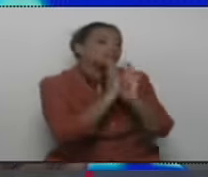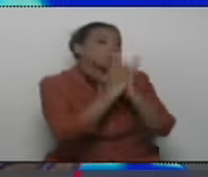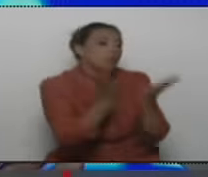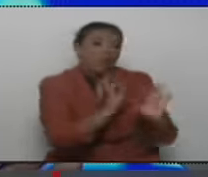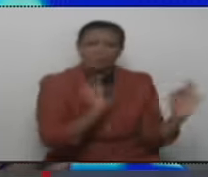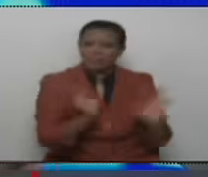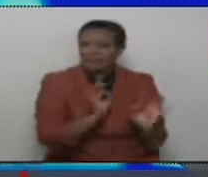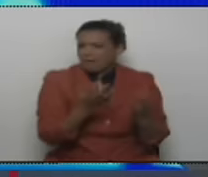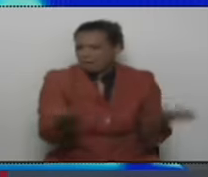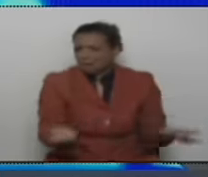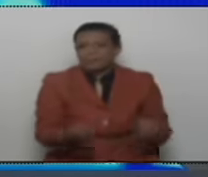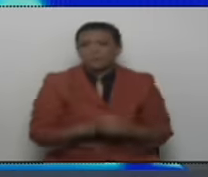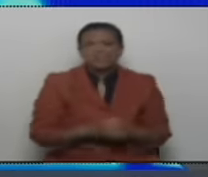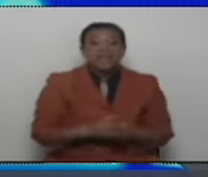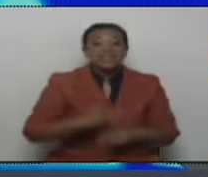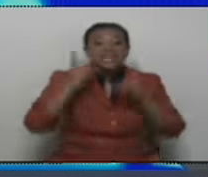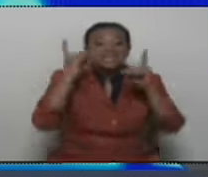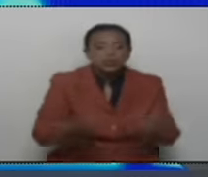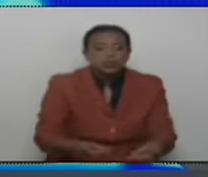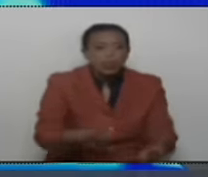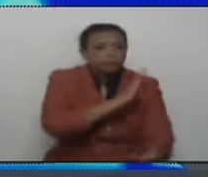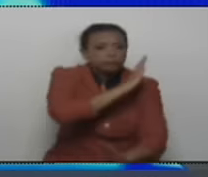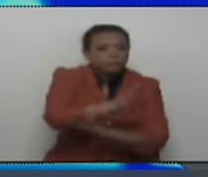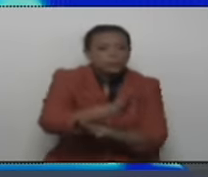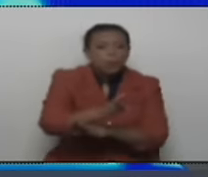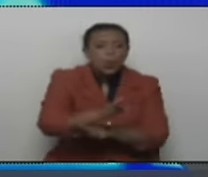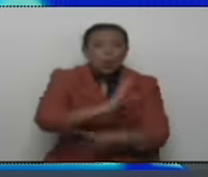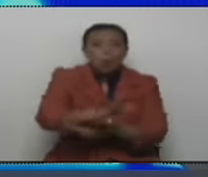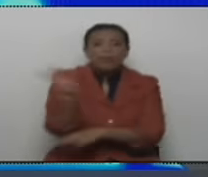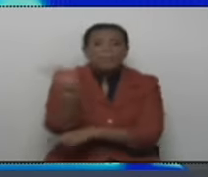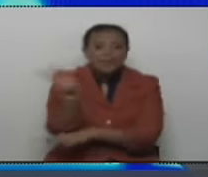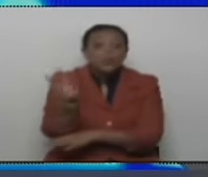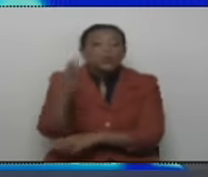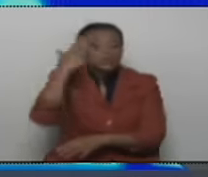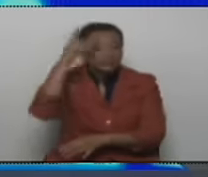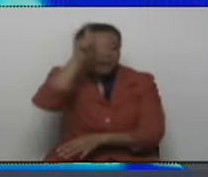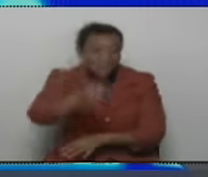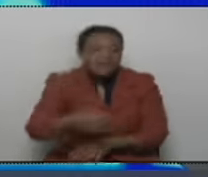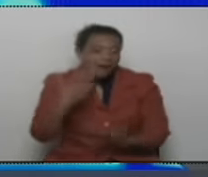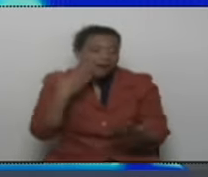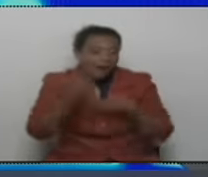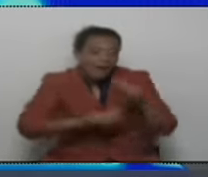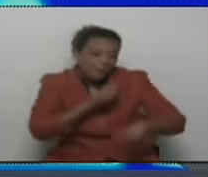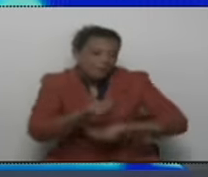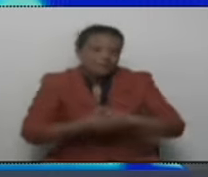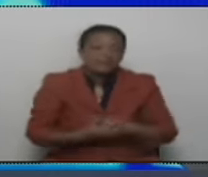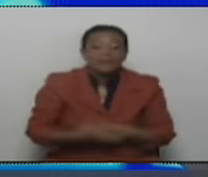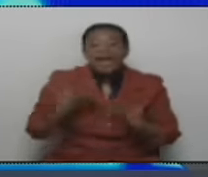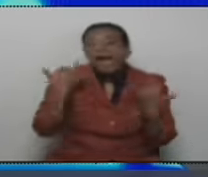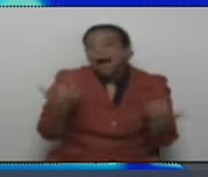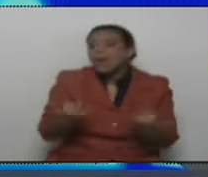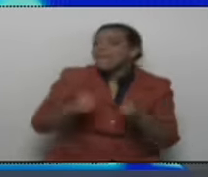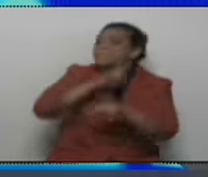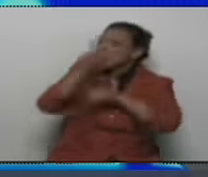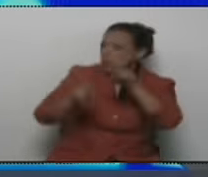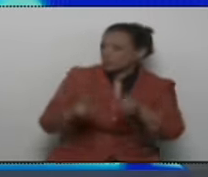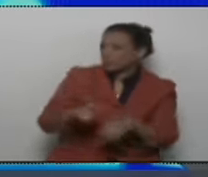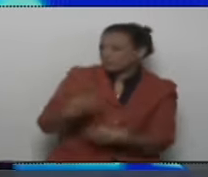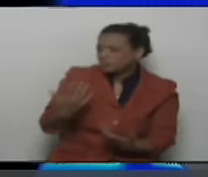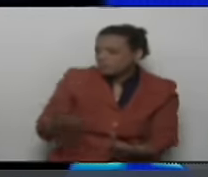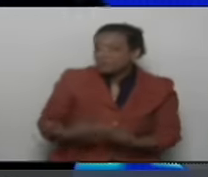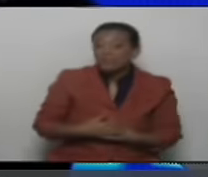que ver, y decidió enfilar baterías contra Venezuela, ya ella sabía lo que había. Ahora, presidente,